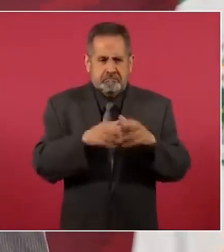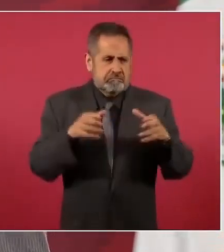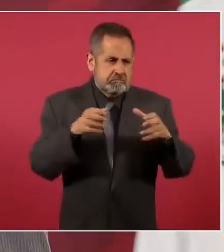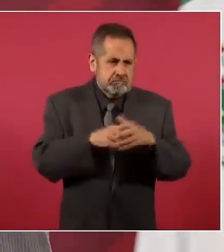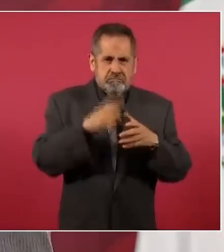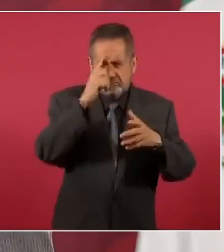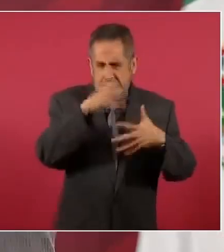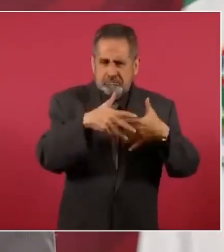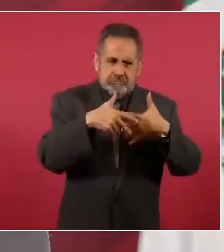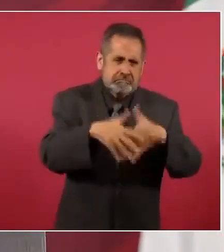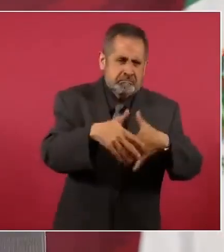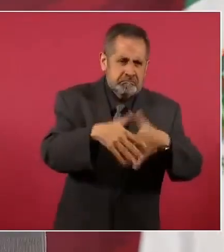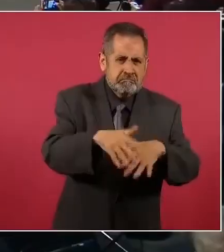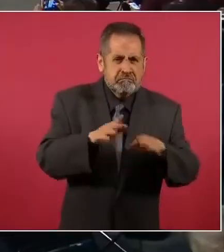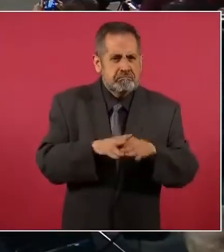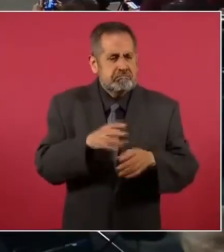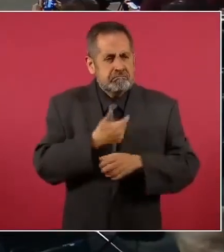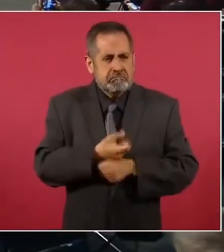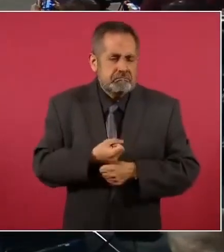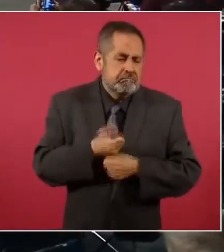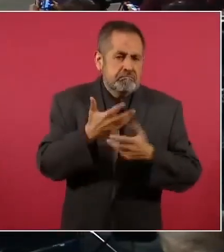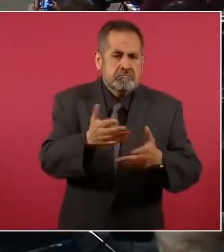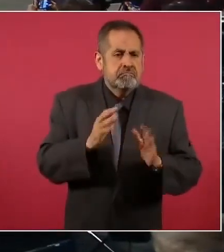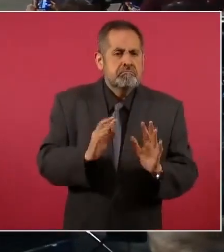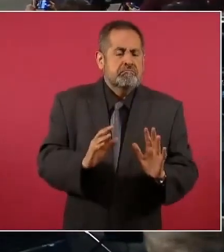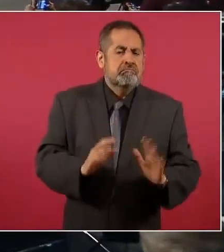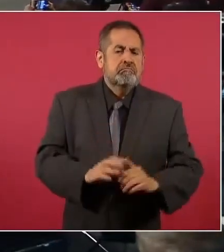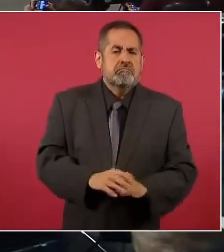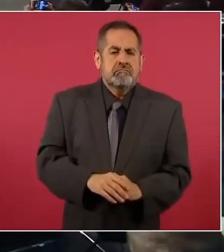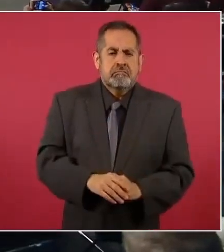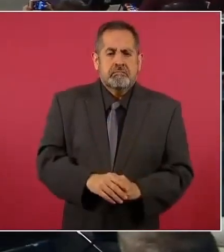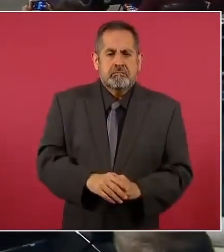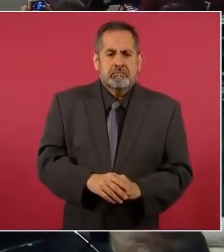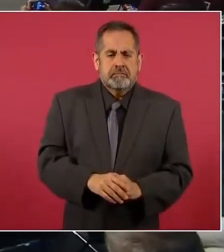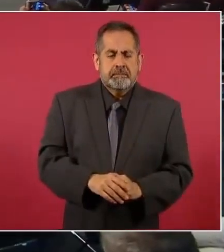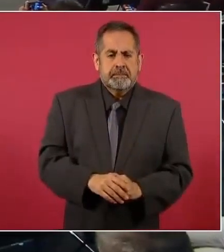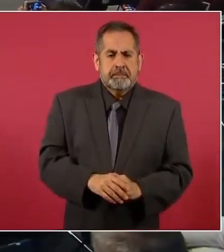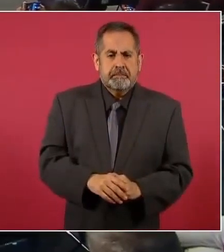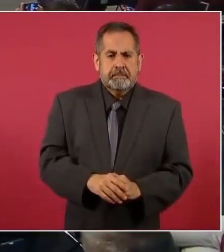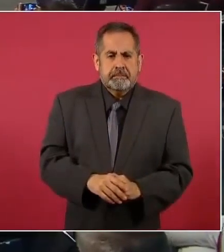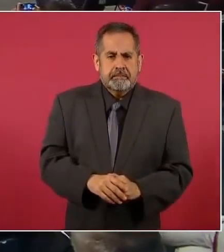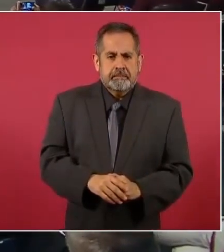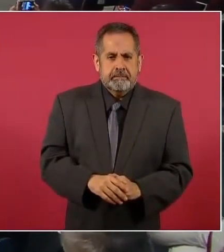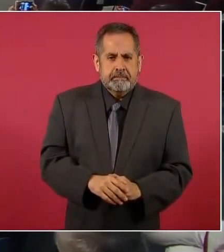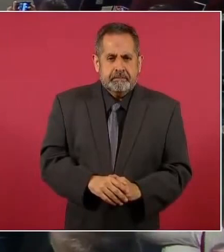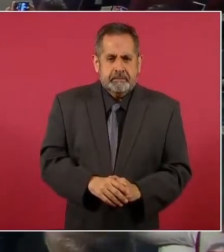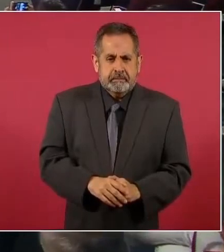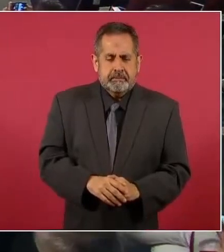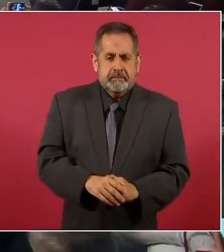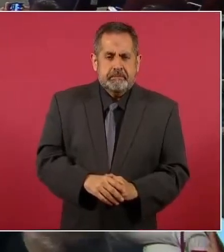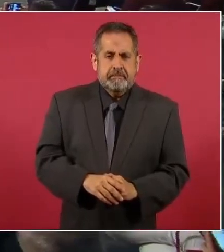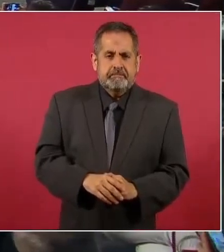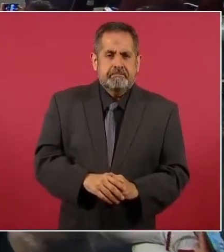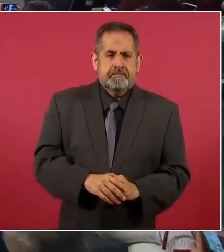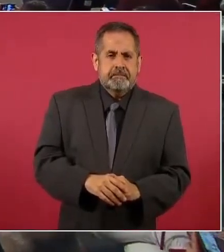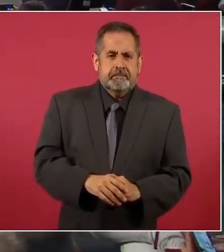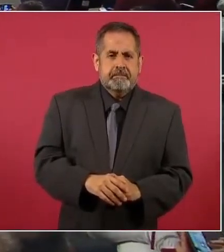para manifestarse, para expresarse. No, nos